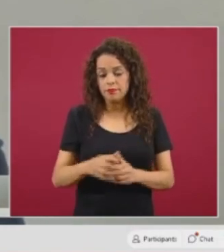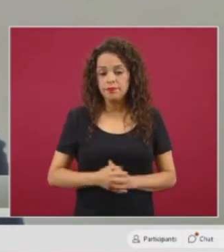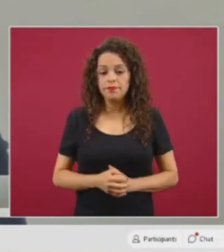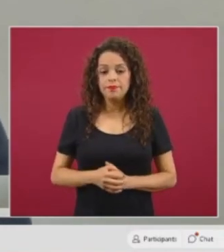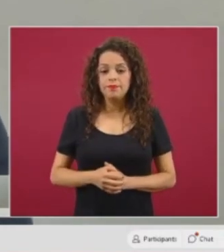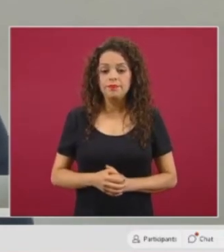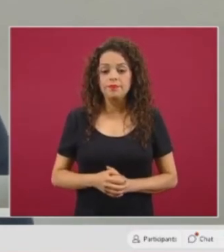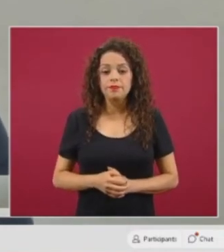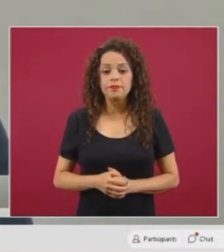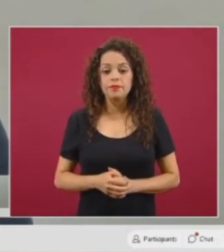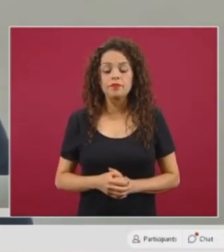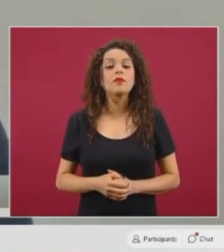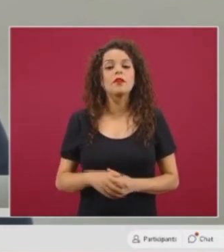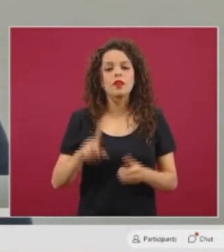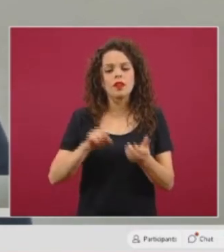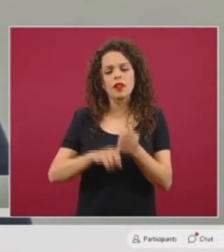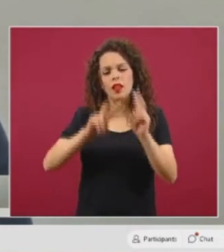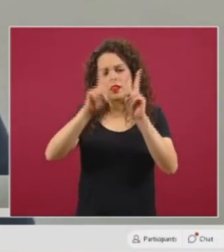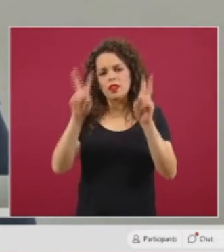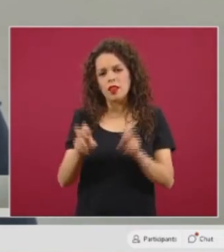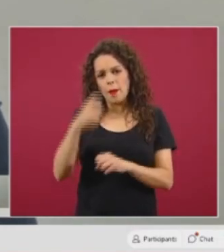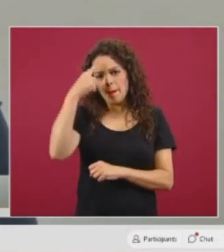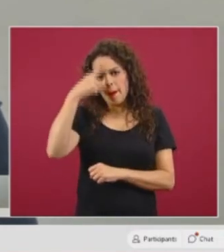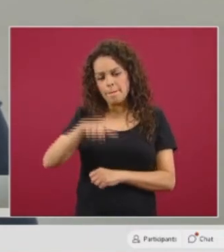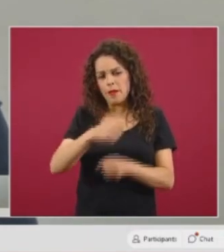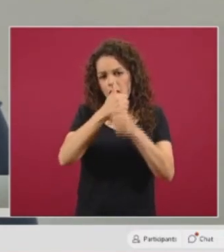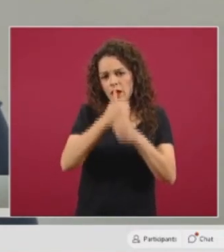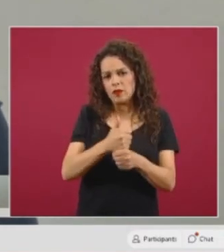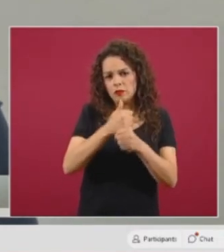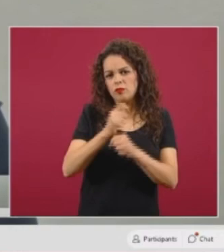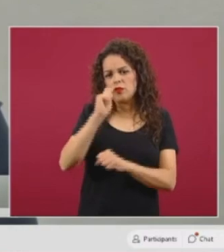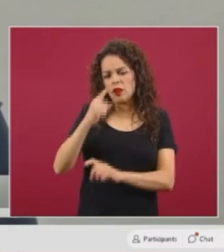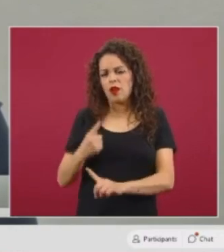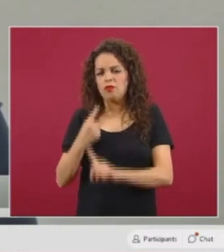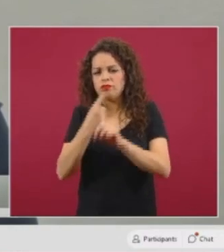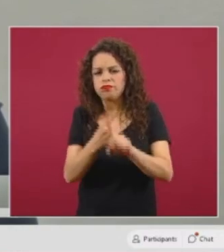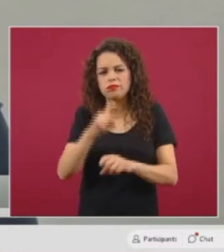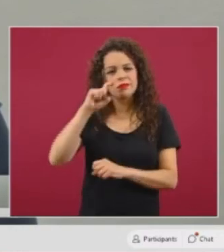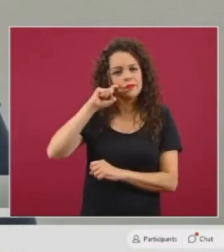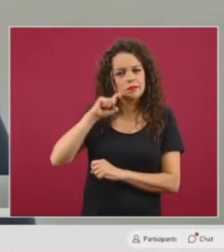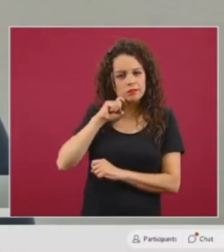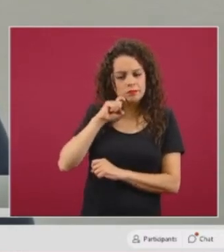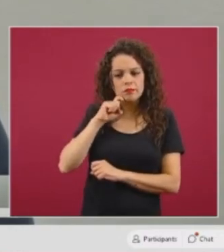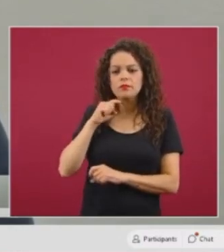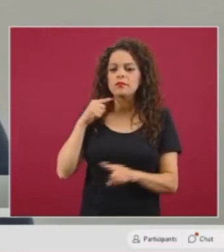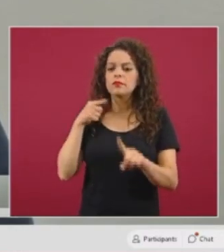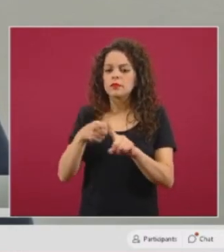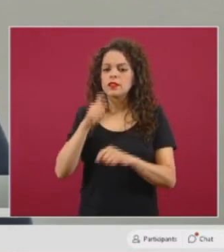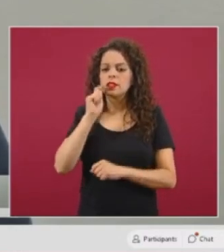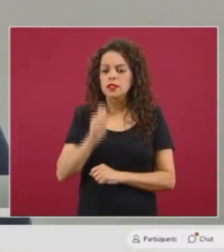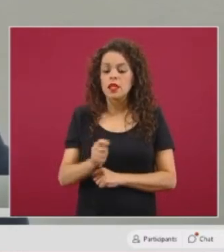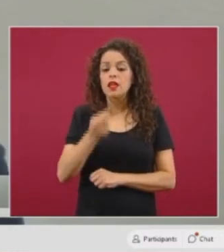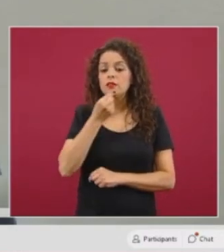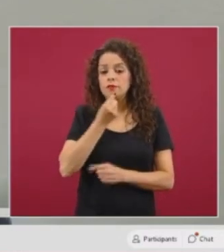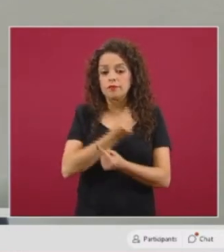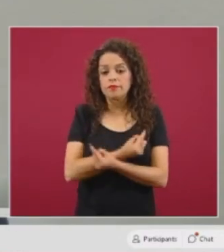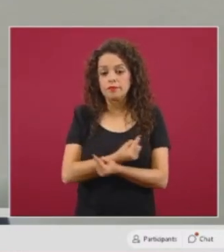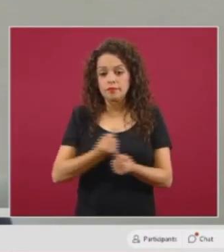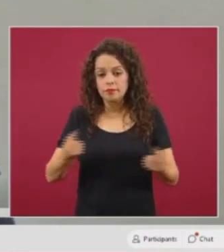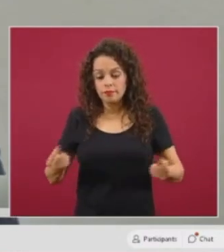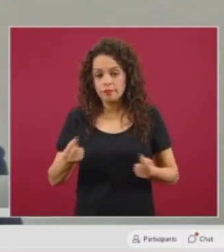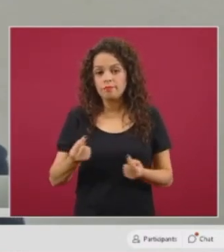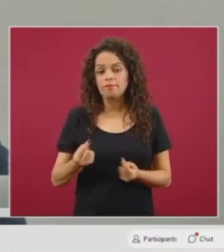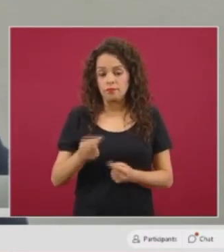que al trabajar en el tema de violencia sexual, queremos también llamar la atención sobre el embarazo de niñas y lanzar un